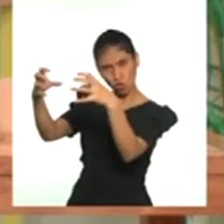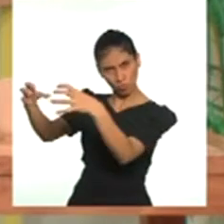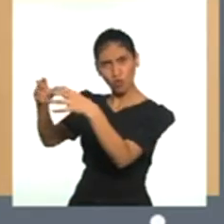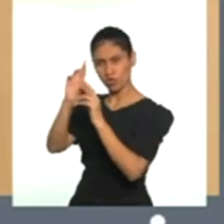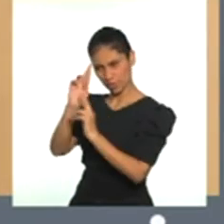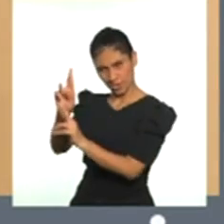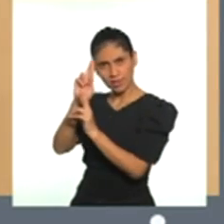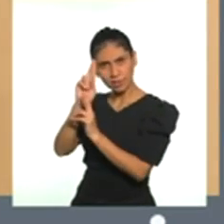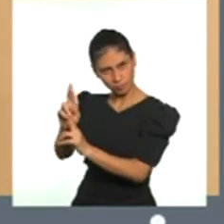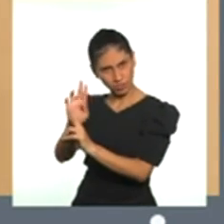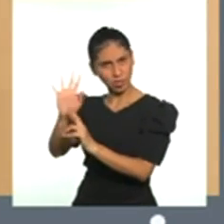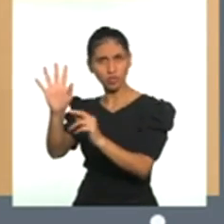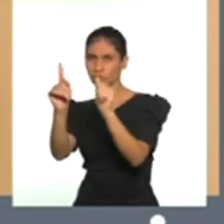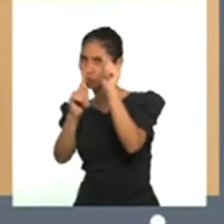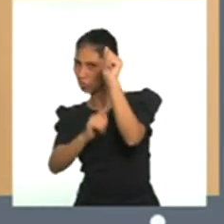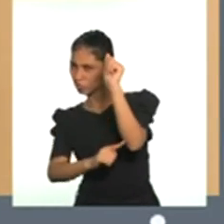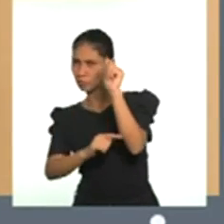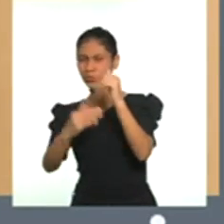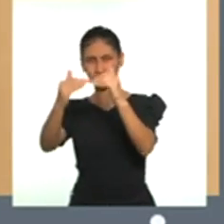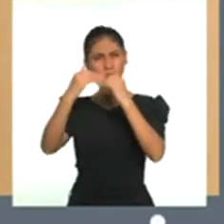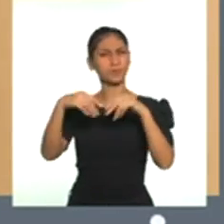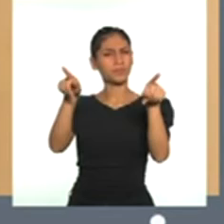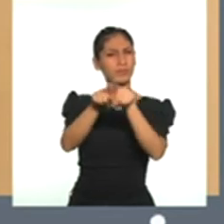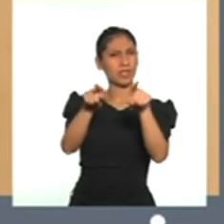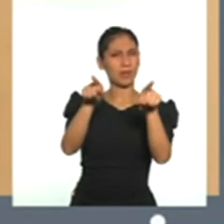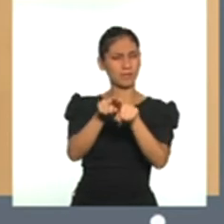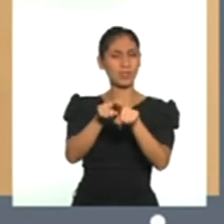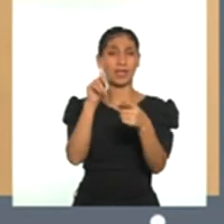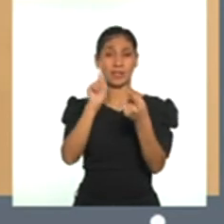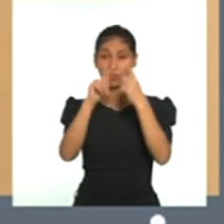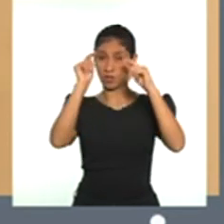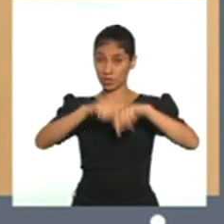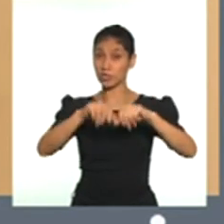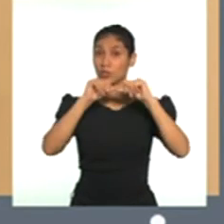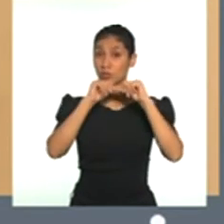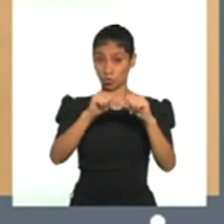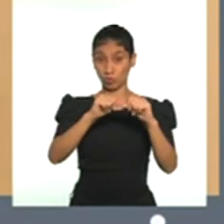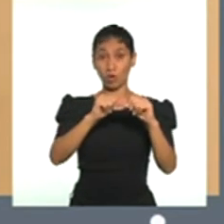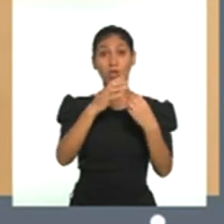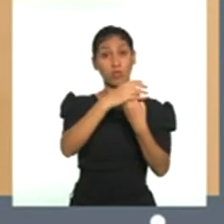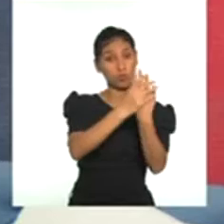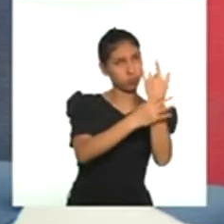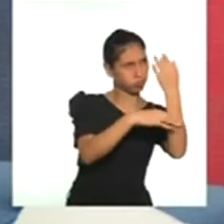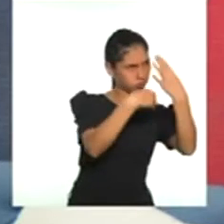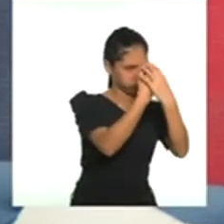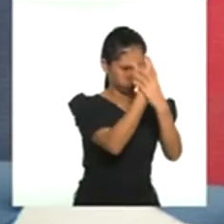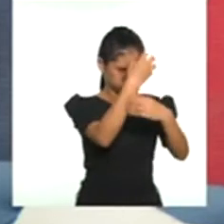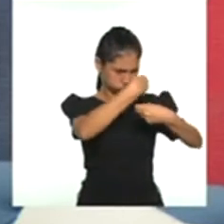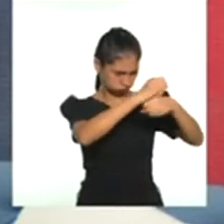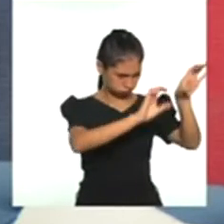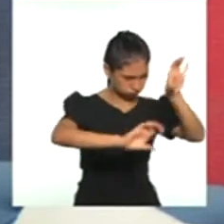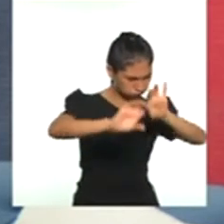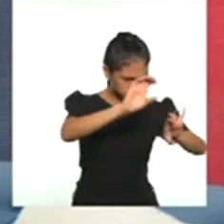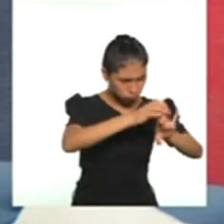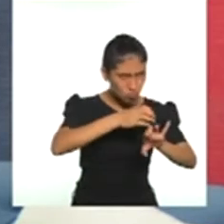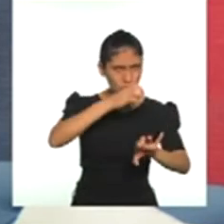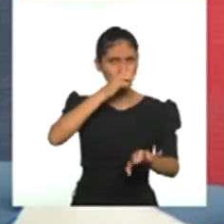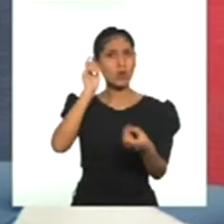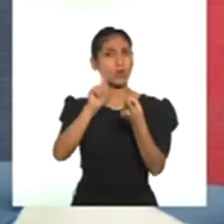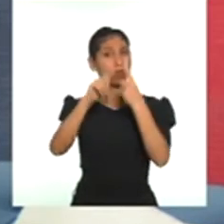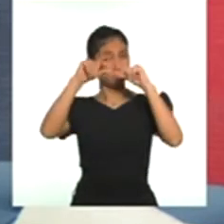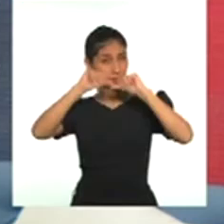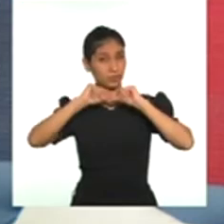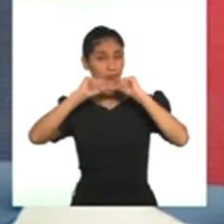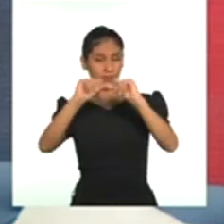sus saberes. Además, con eso conservamos los conocimientos de la medicina tradicional peruana. A mí me va quedando claro que solo